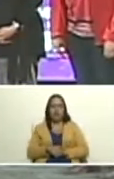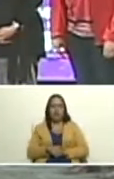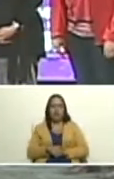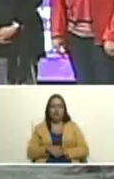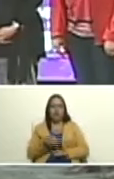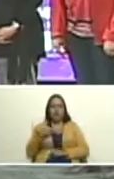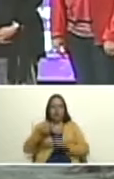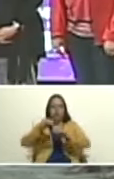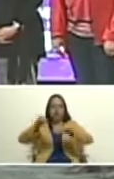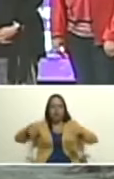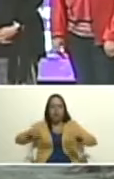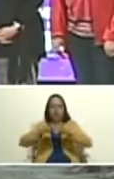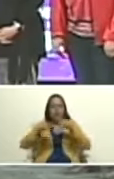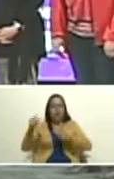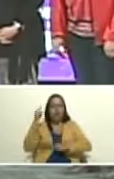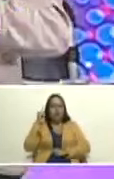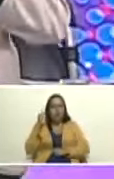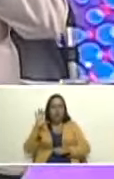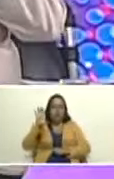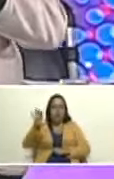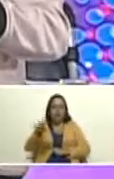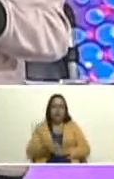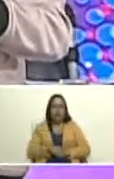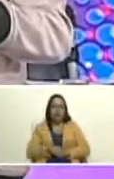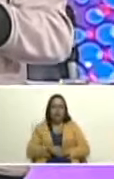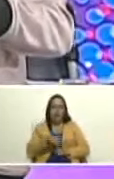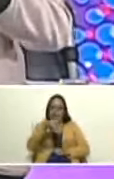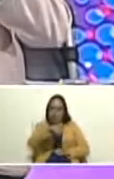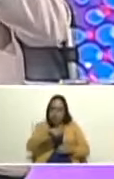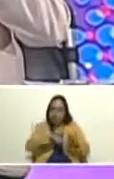a todas las mujeres del país, allí en su